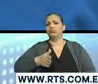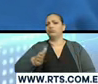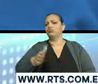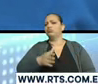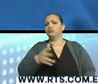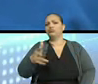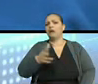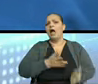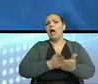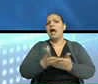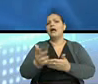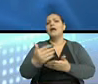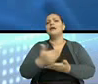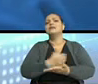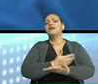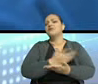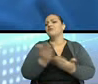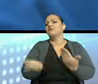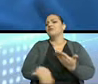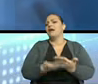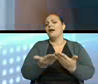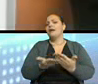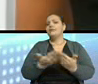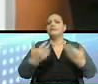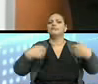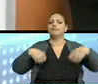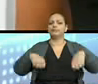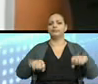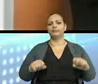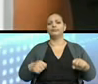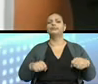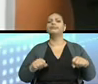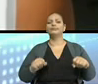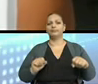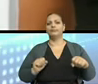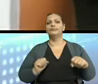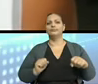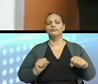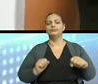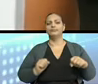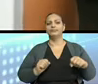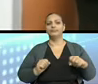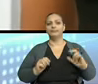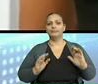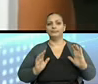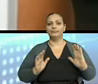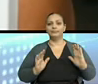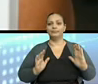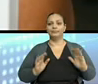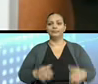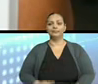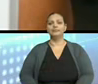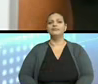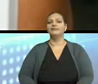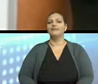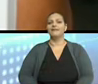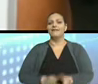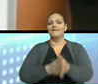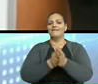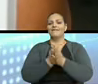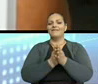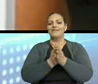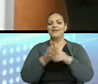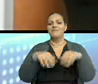su motito, es el vehículo de la familia. Pero los pillos también entendieron que la motito es el vehículo para trabajar,